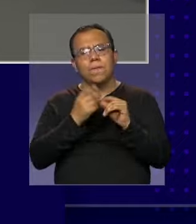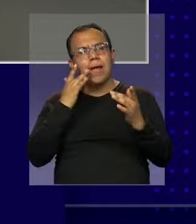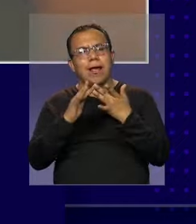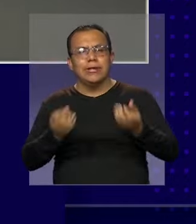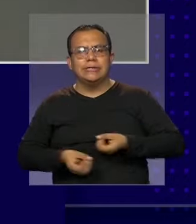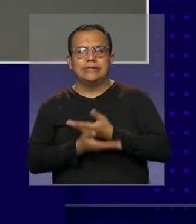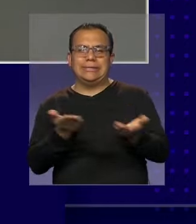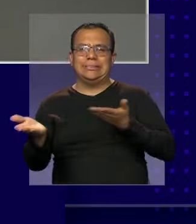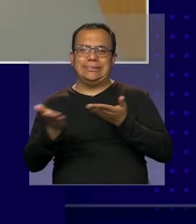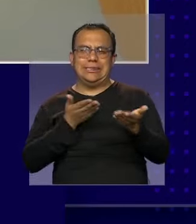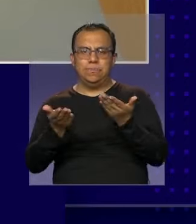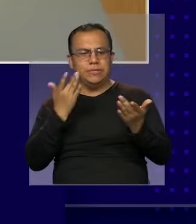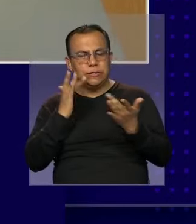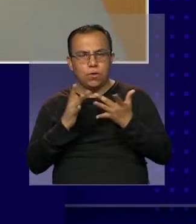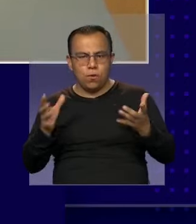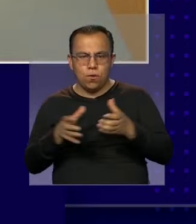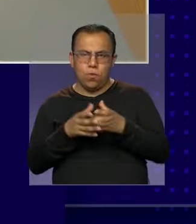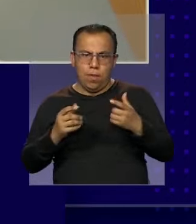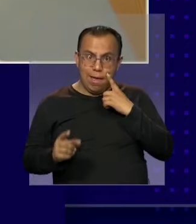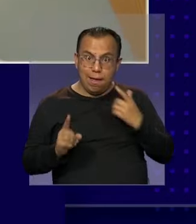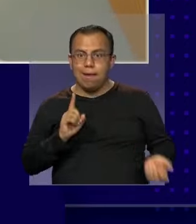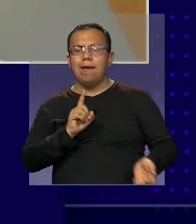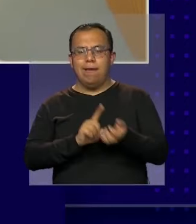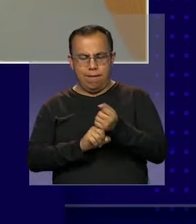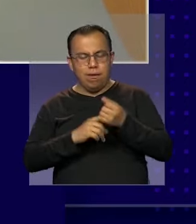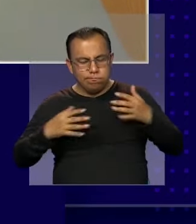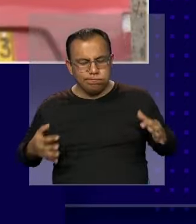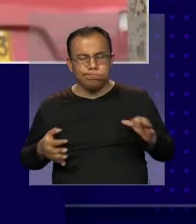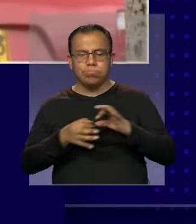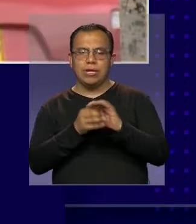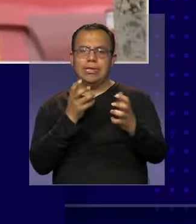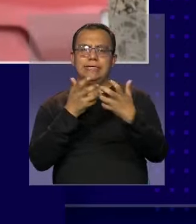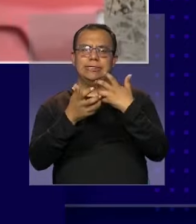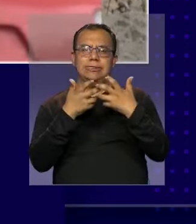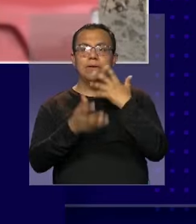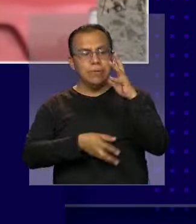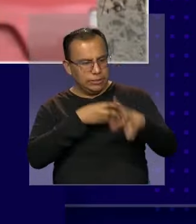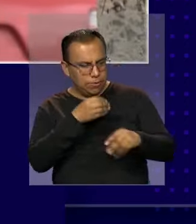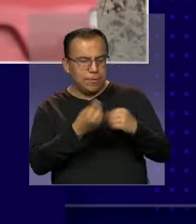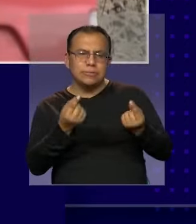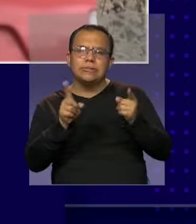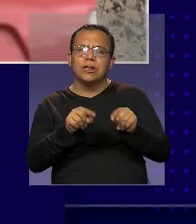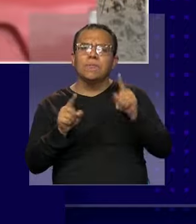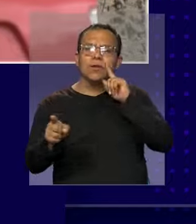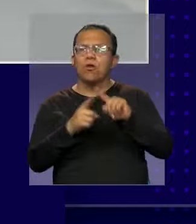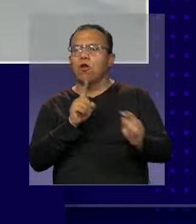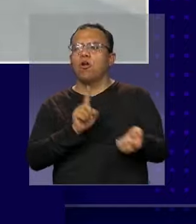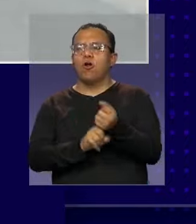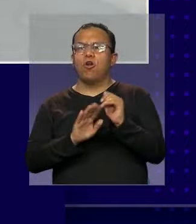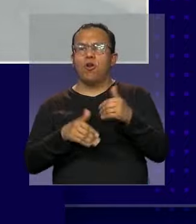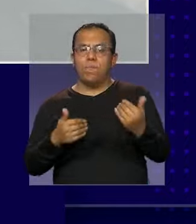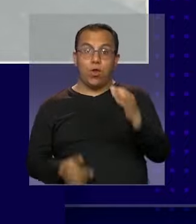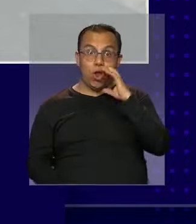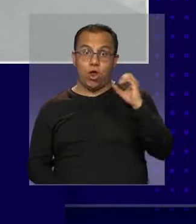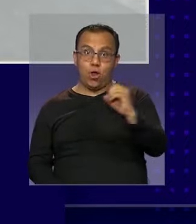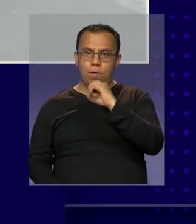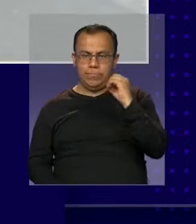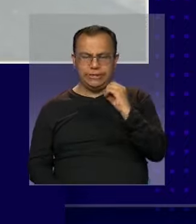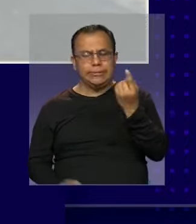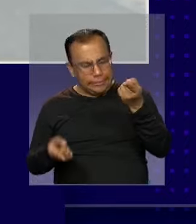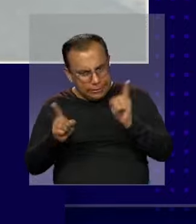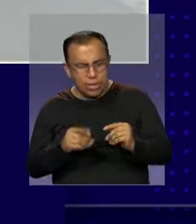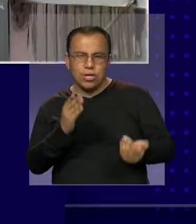de servicios, que es lo que logra incorporarse en el sistema, sino también cómo logramos que los hombres y que